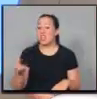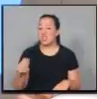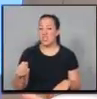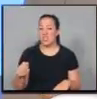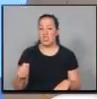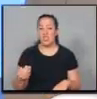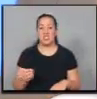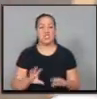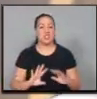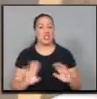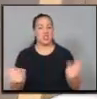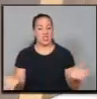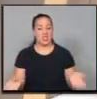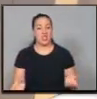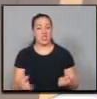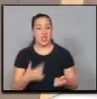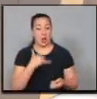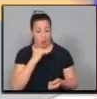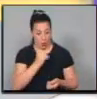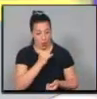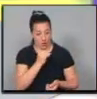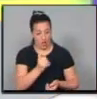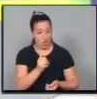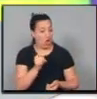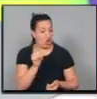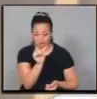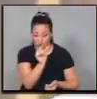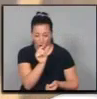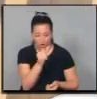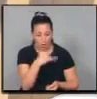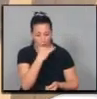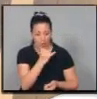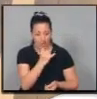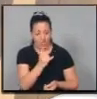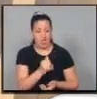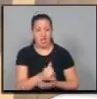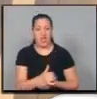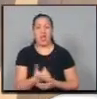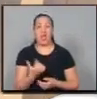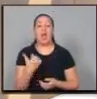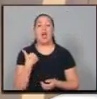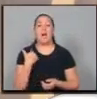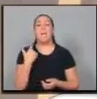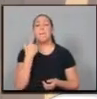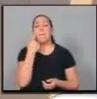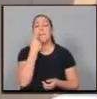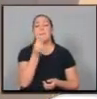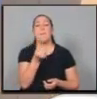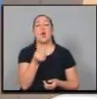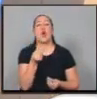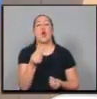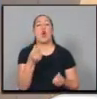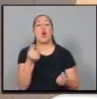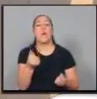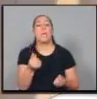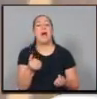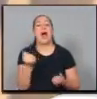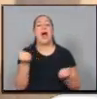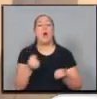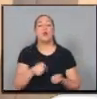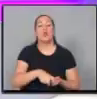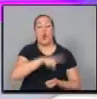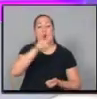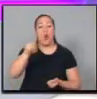Sí. A ver, ¿les cuento? ¿Breve? Breve, breve. Vengo averiguando presupuesto para comprar gomas de auto,